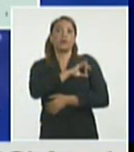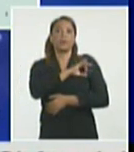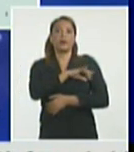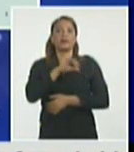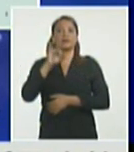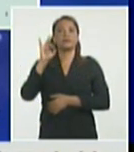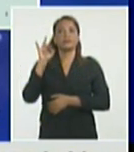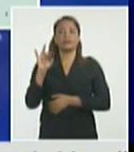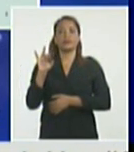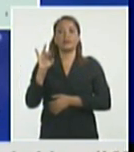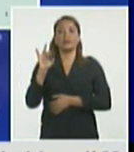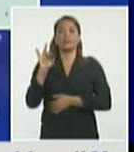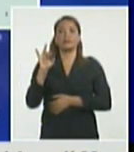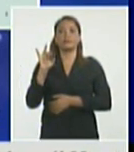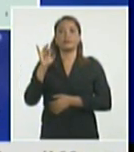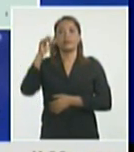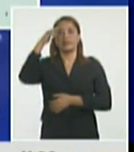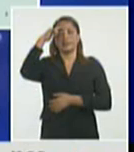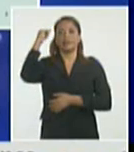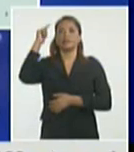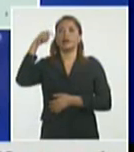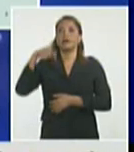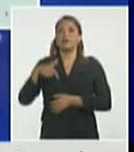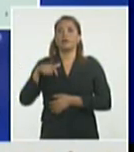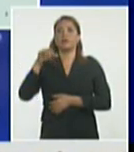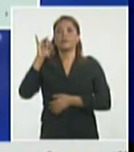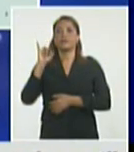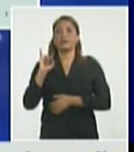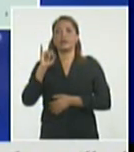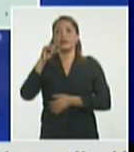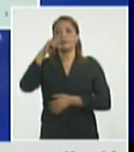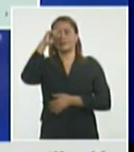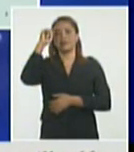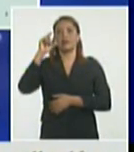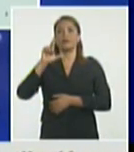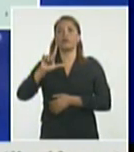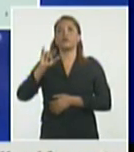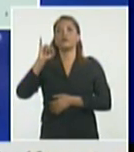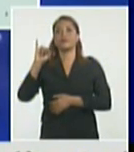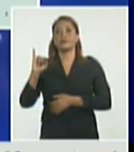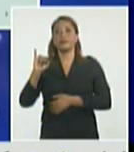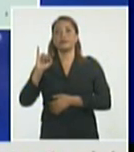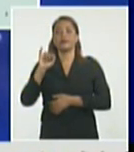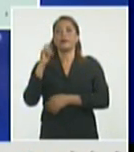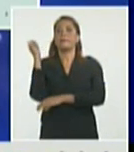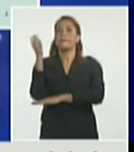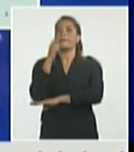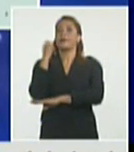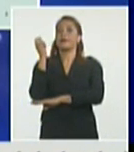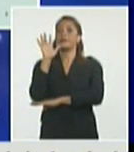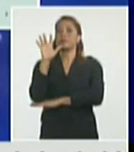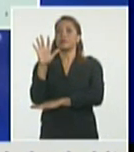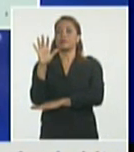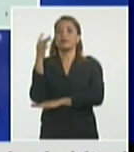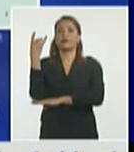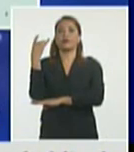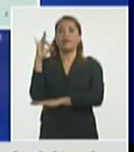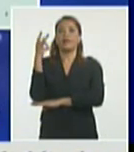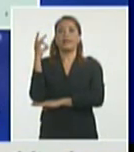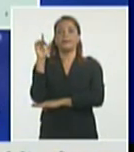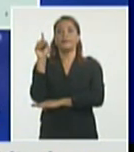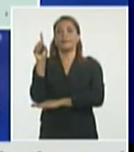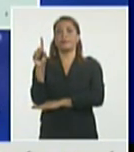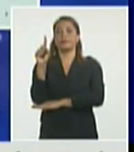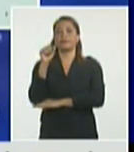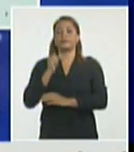se diagnostican casos en Sandino 9, Los Palacios 7, San Juan y Martínez 6, igual que San Luis, Mantua